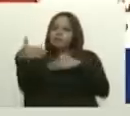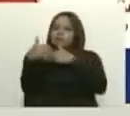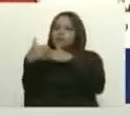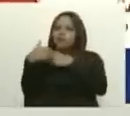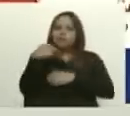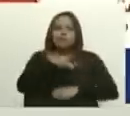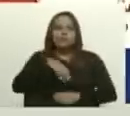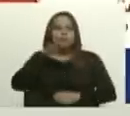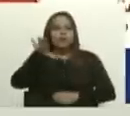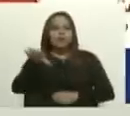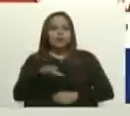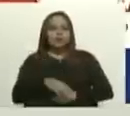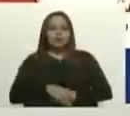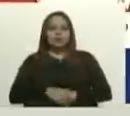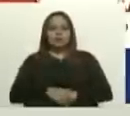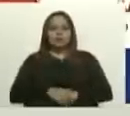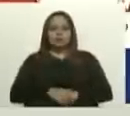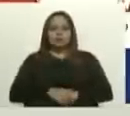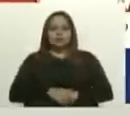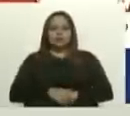país.